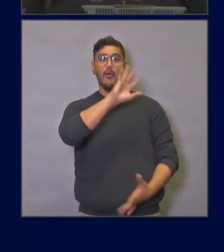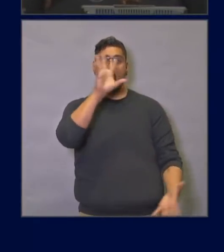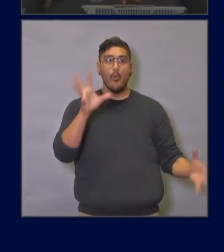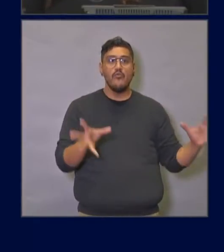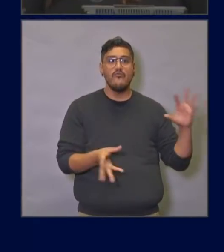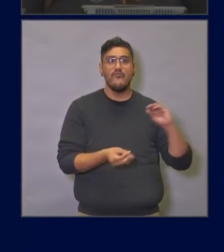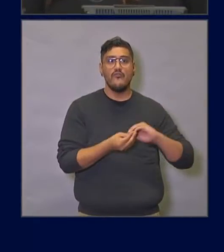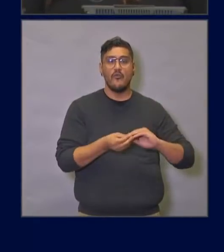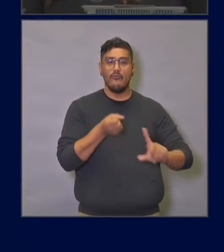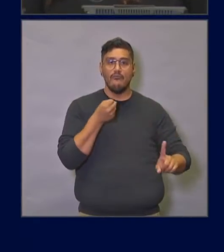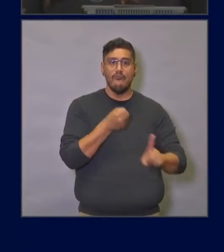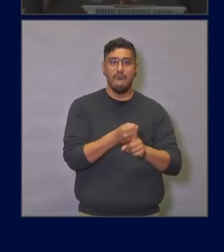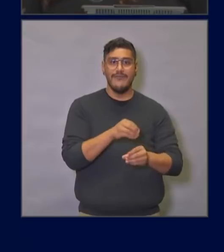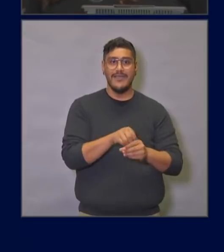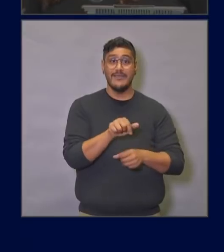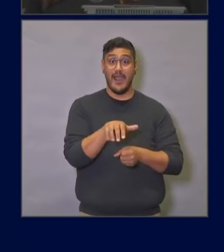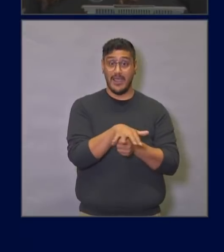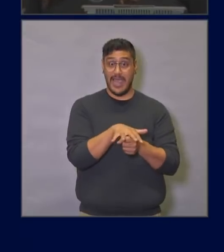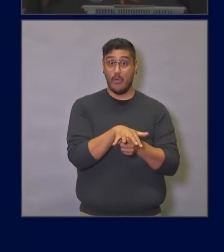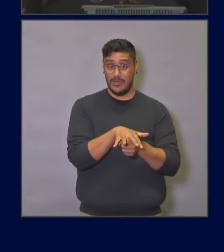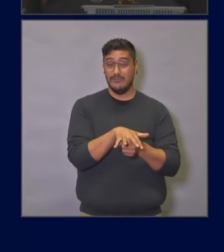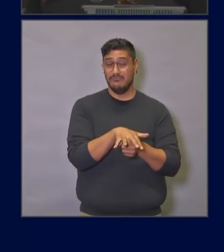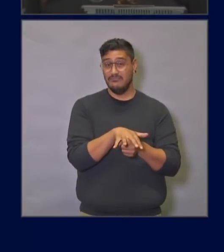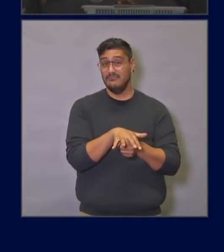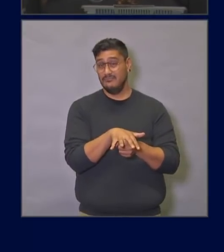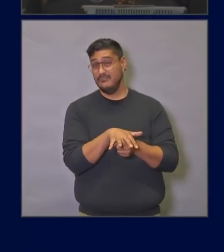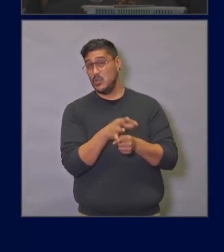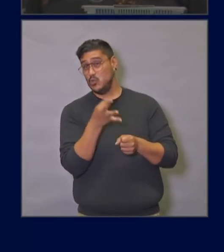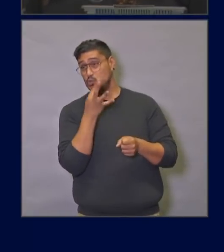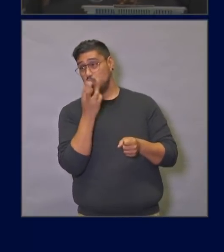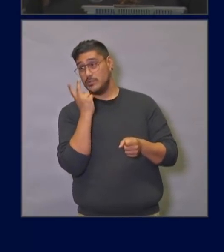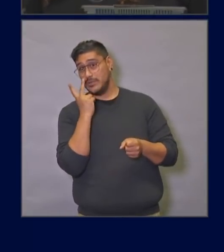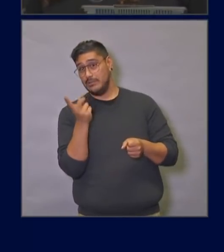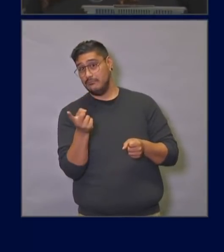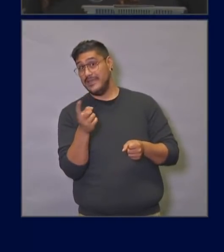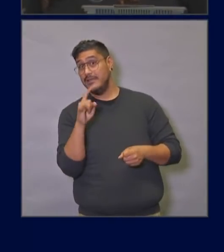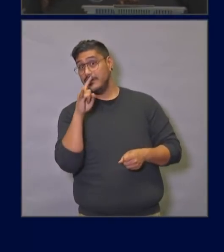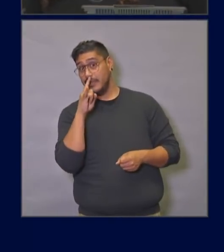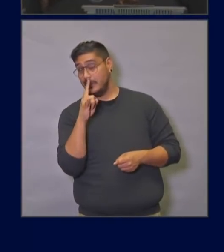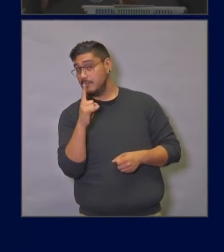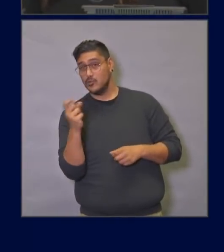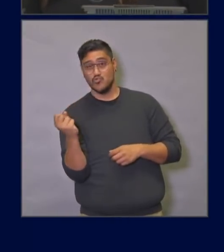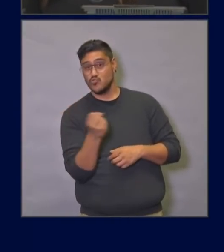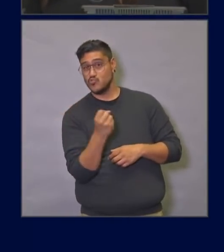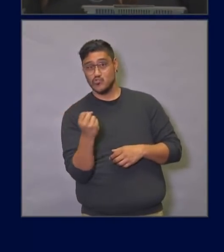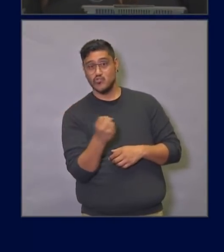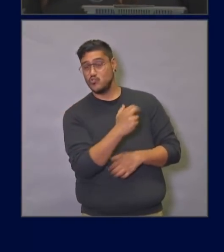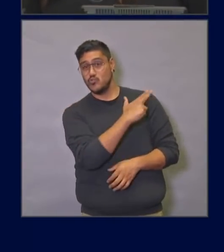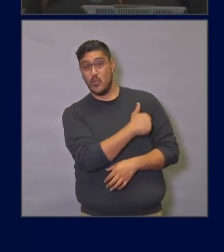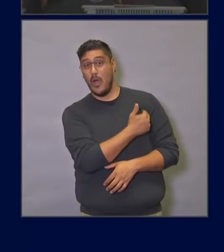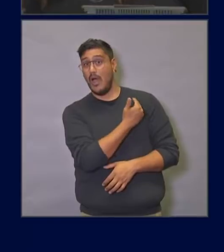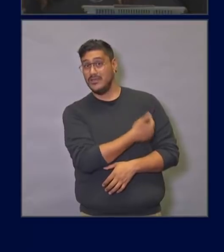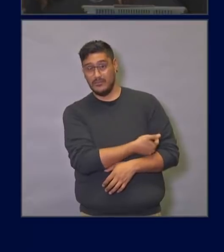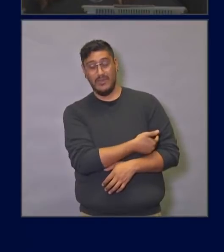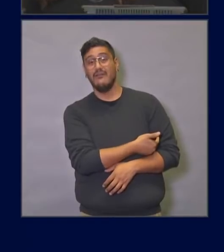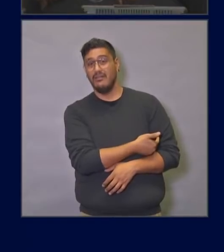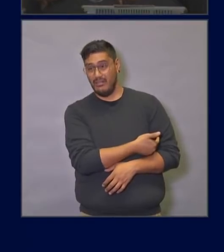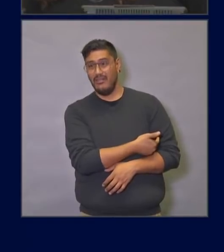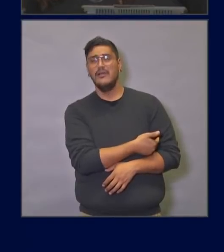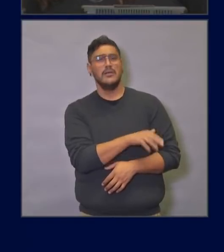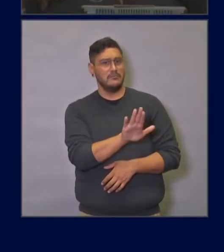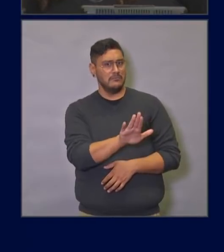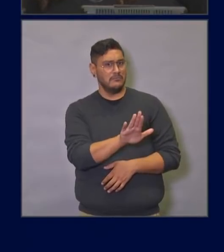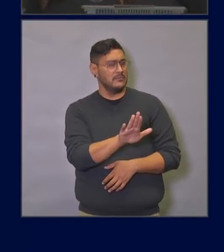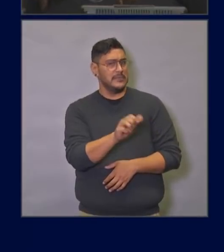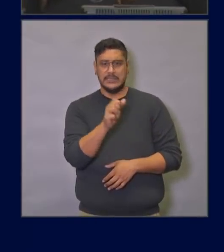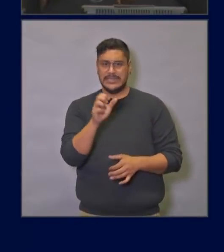condado. Como verá en unos momentos, los niños también son hospitalizados por COVID-19, aunque a tasas mucho más